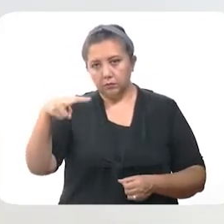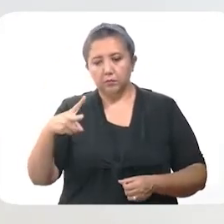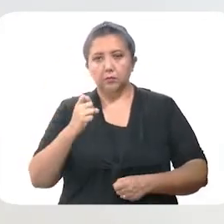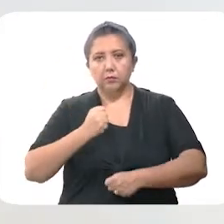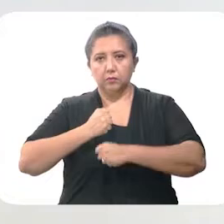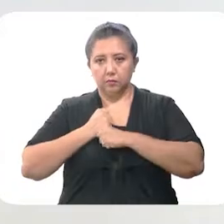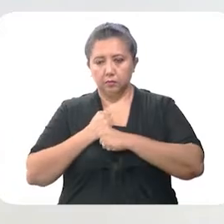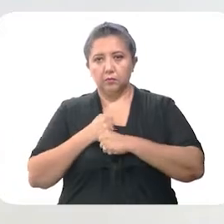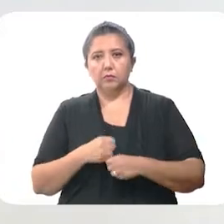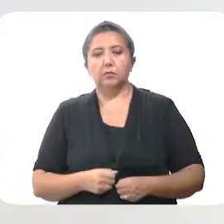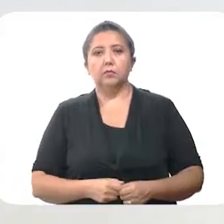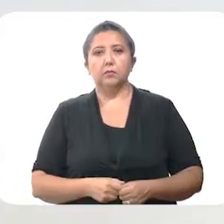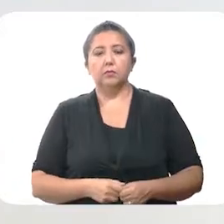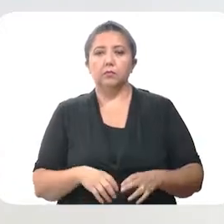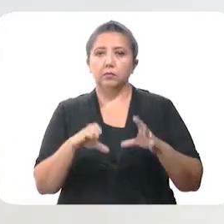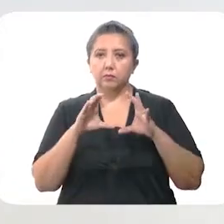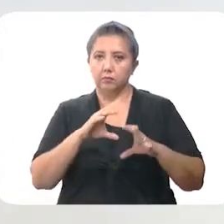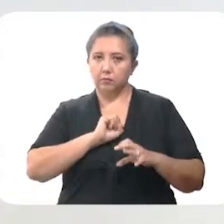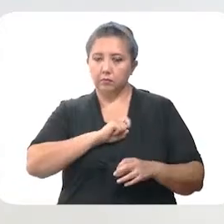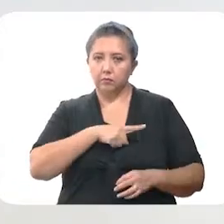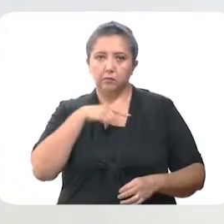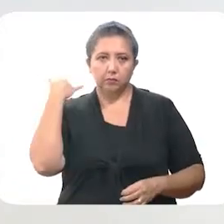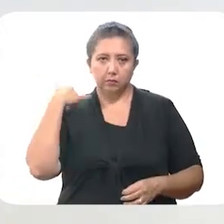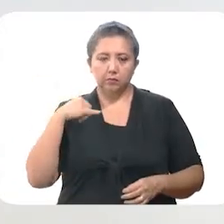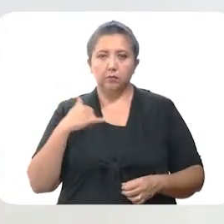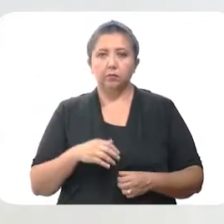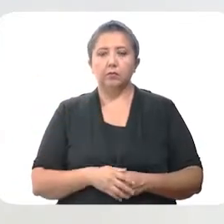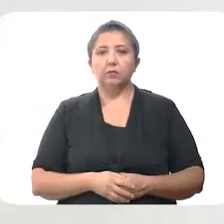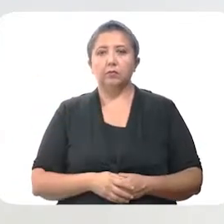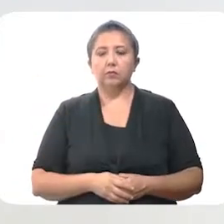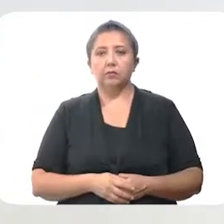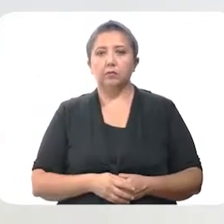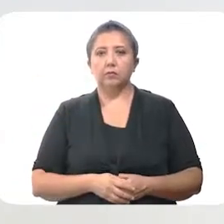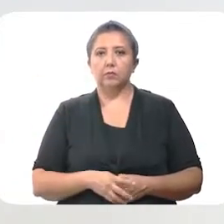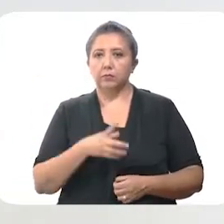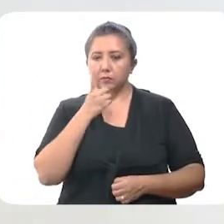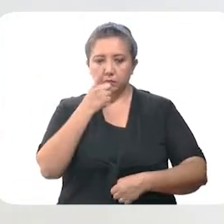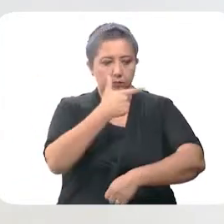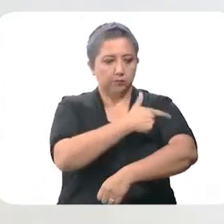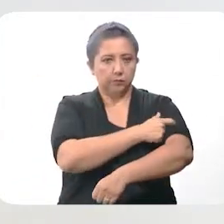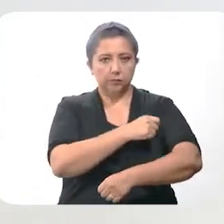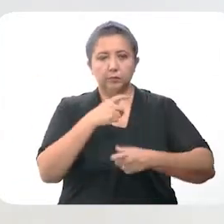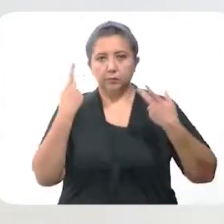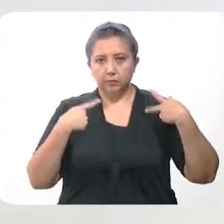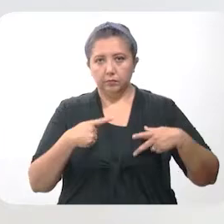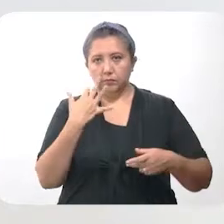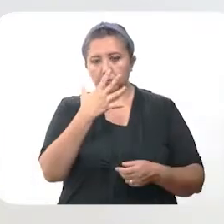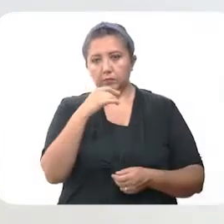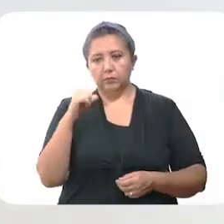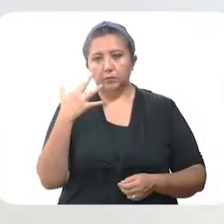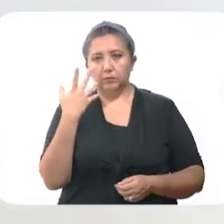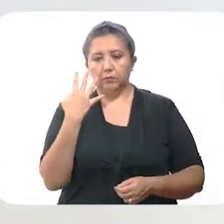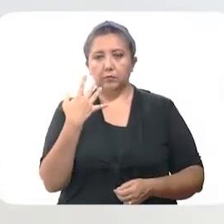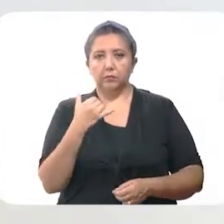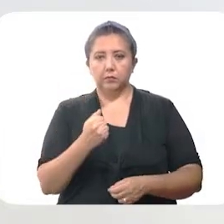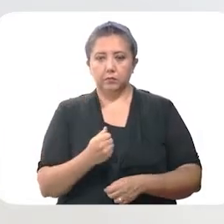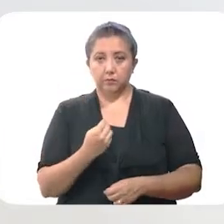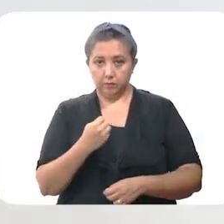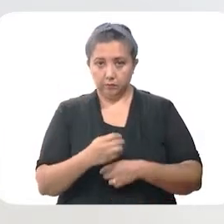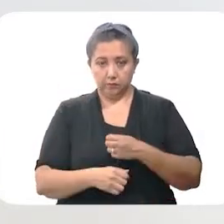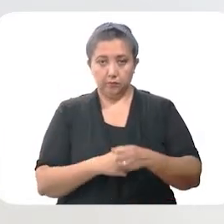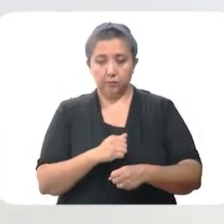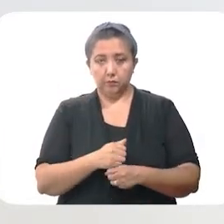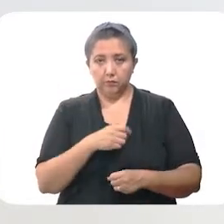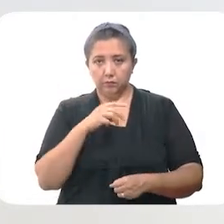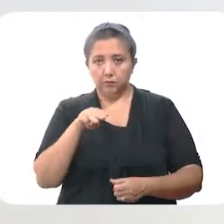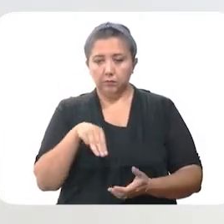y las Fuerzas Armadas para cuidar la salud de los yucatecos. La aplicación de la vacuna para personas de 50 a 59 años en